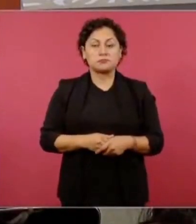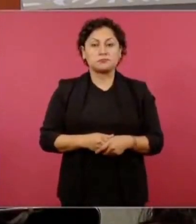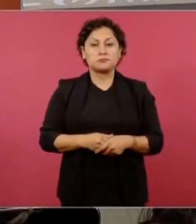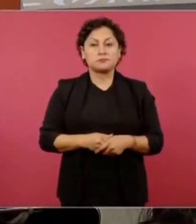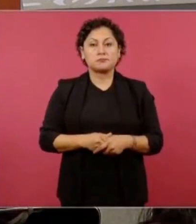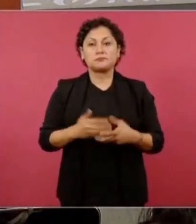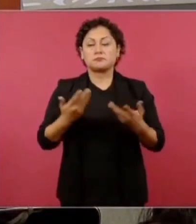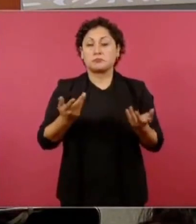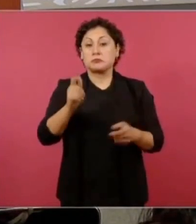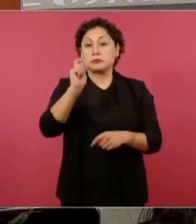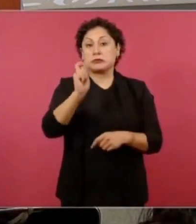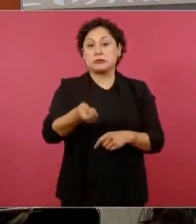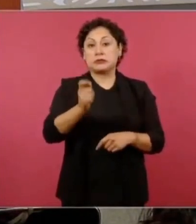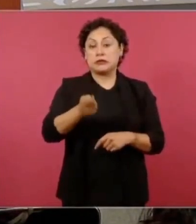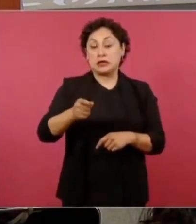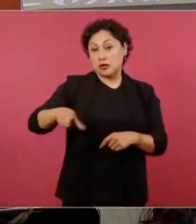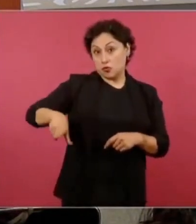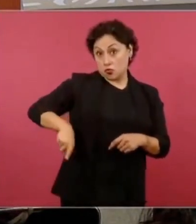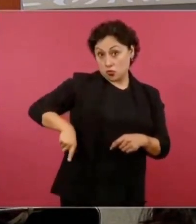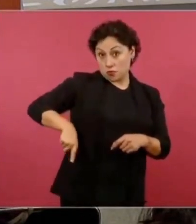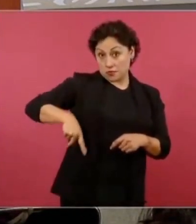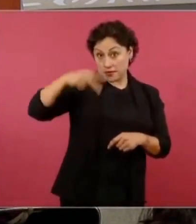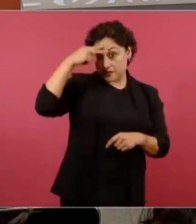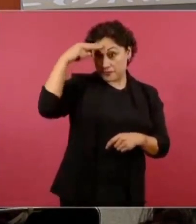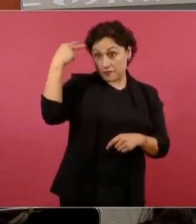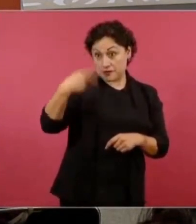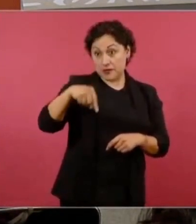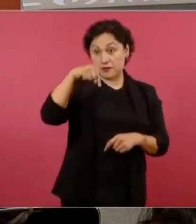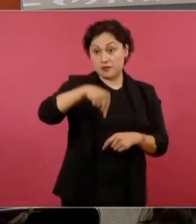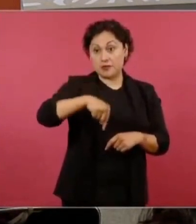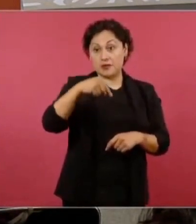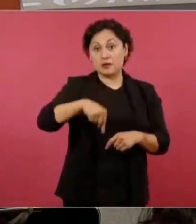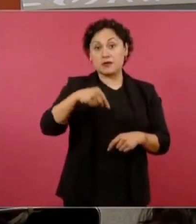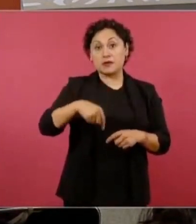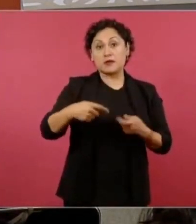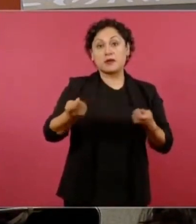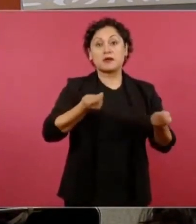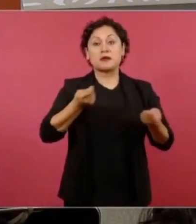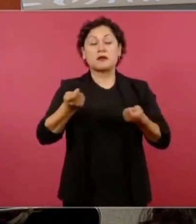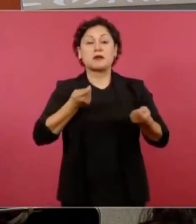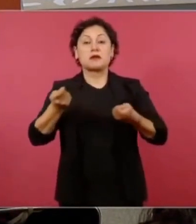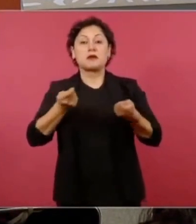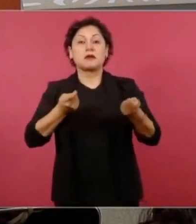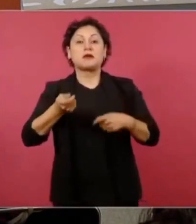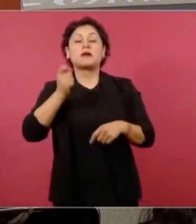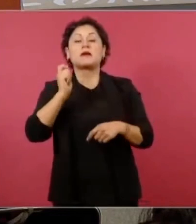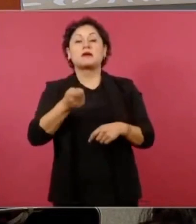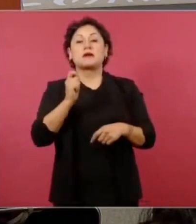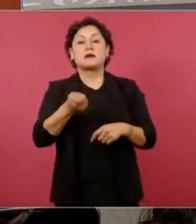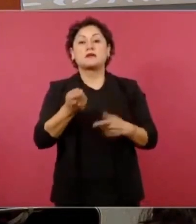los gobiernos de México como empresas favoritas,